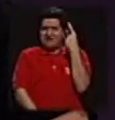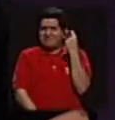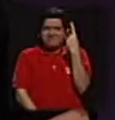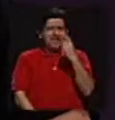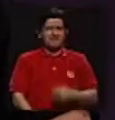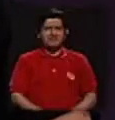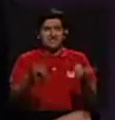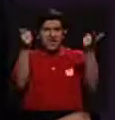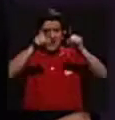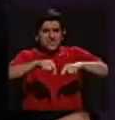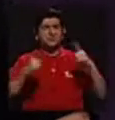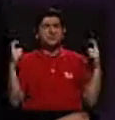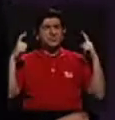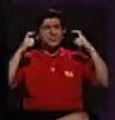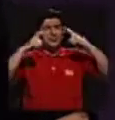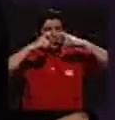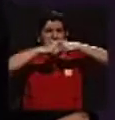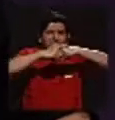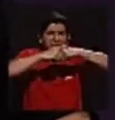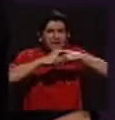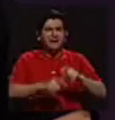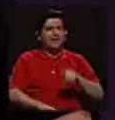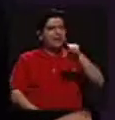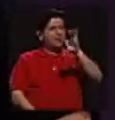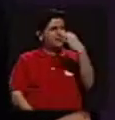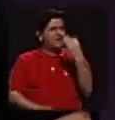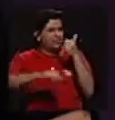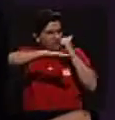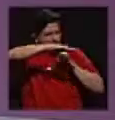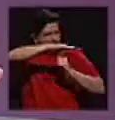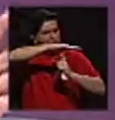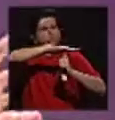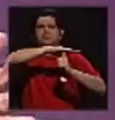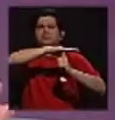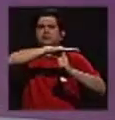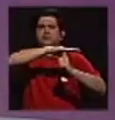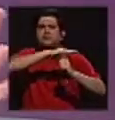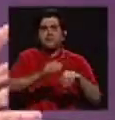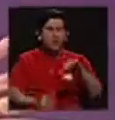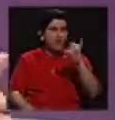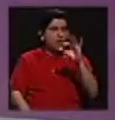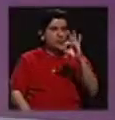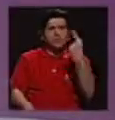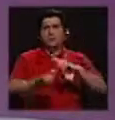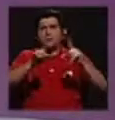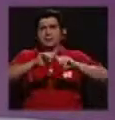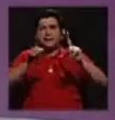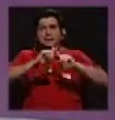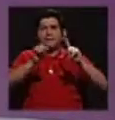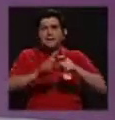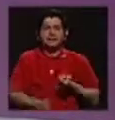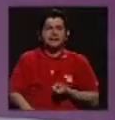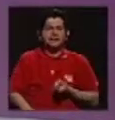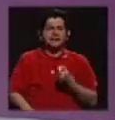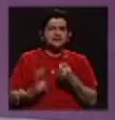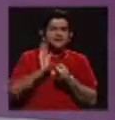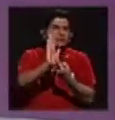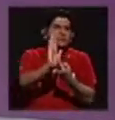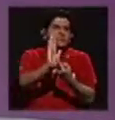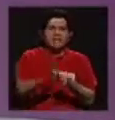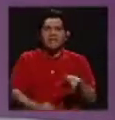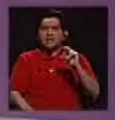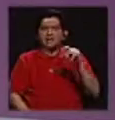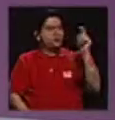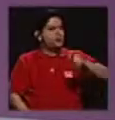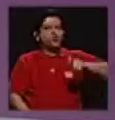es un fenómeno complejo, queda de alguna manera oculto dentro de otras manifestaciones que no siempre